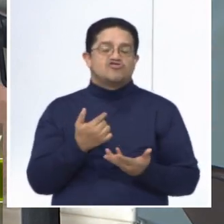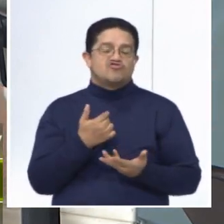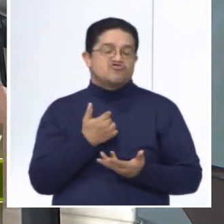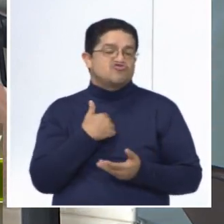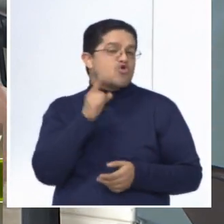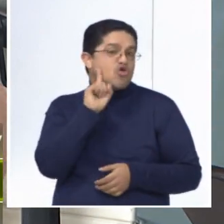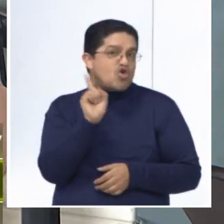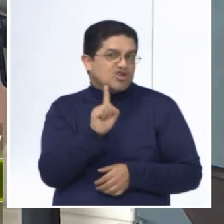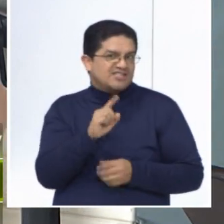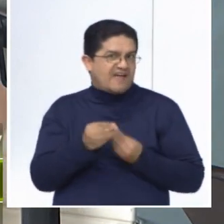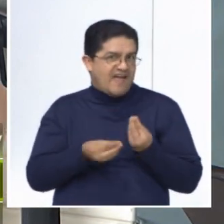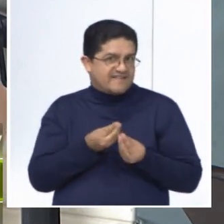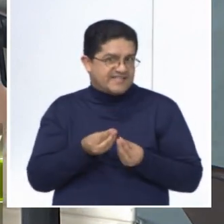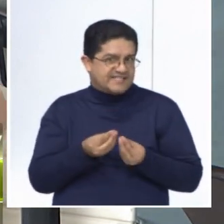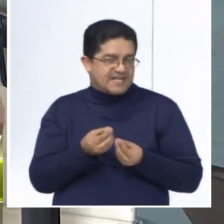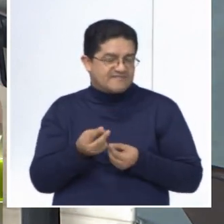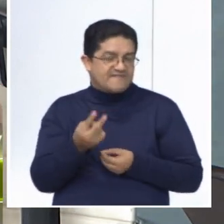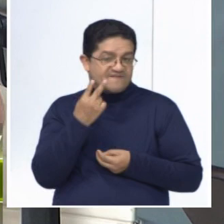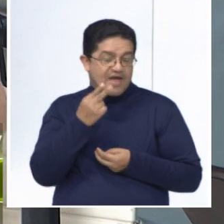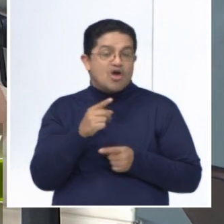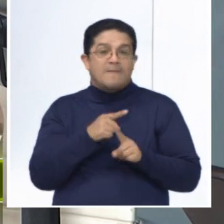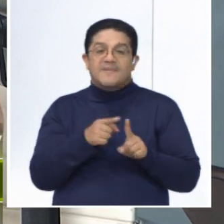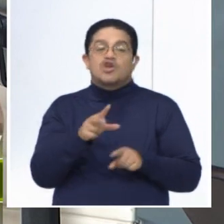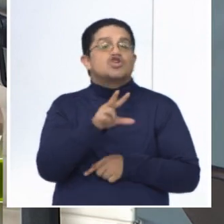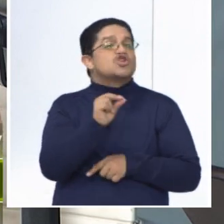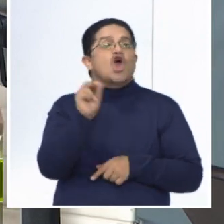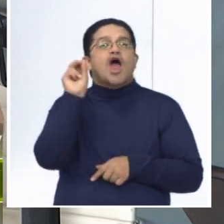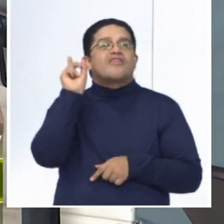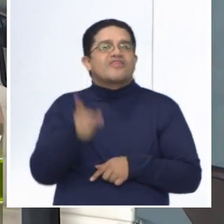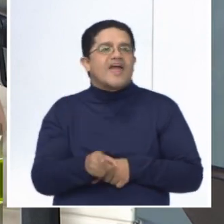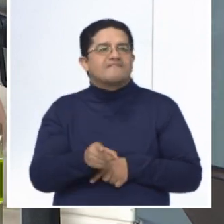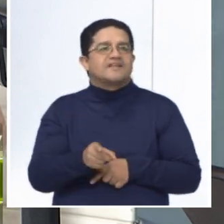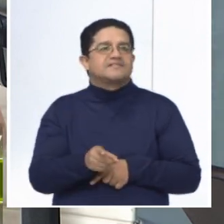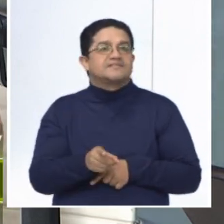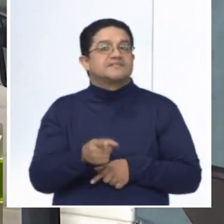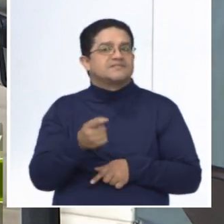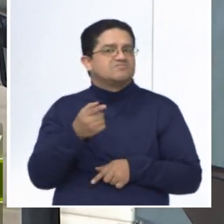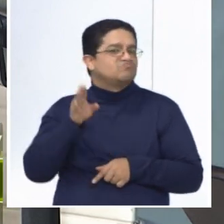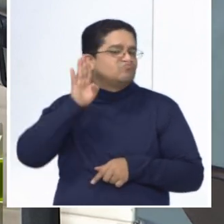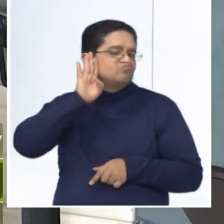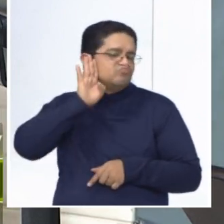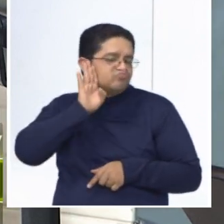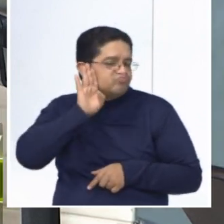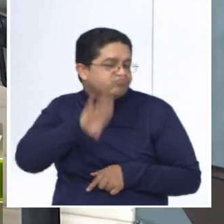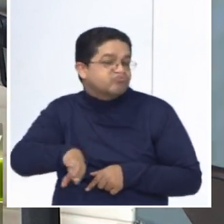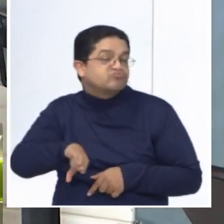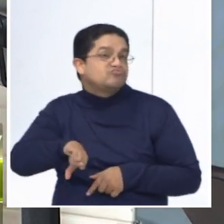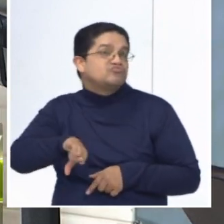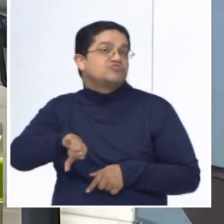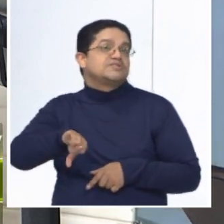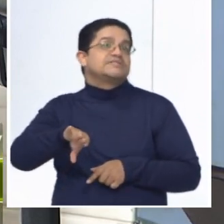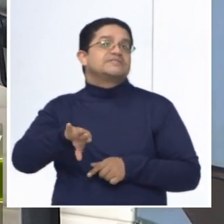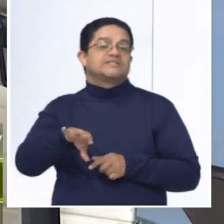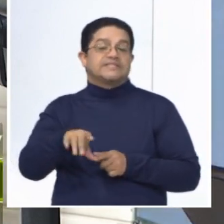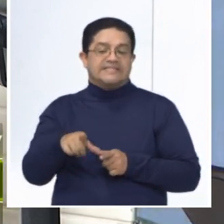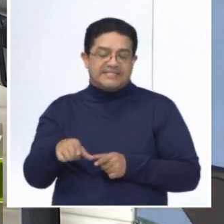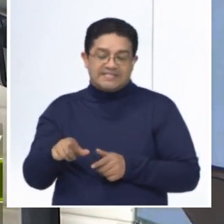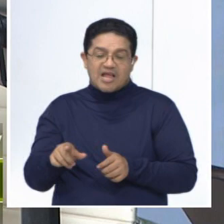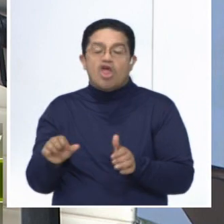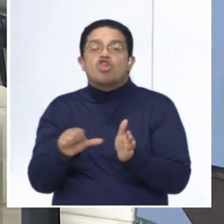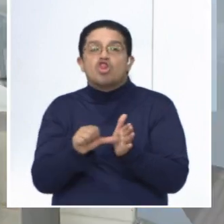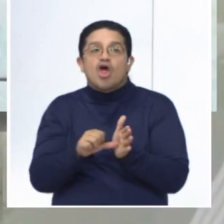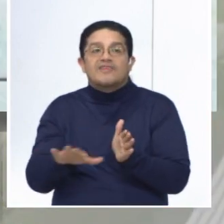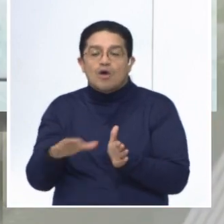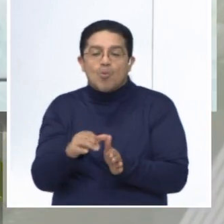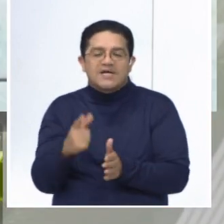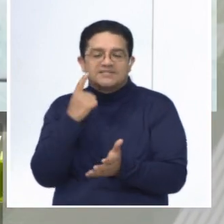¿qué voy a hacer? Pero lógicamente no deberíamos de tratar de quitarlo. Idealmente, donde lo consigamos,